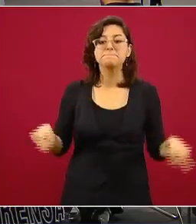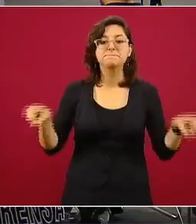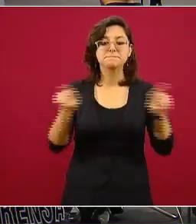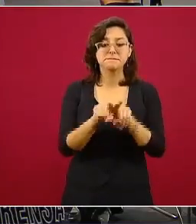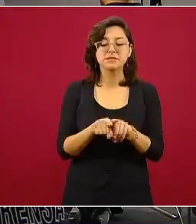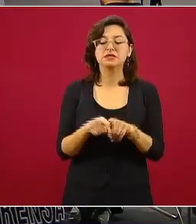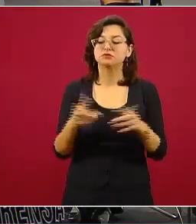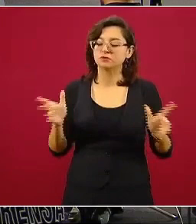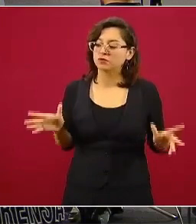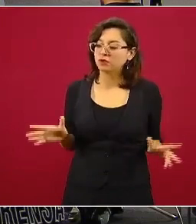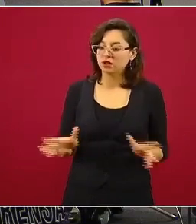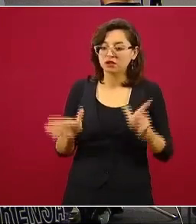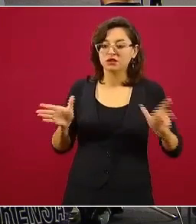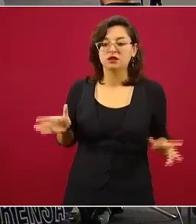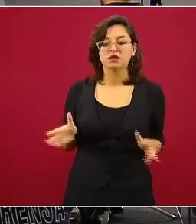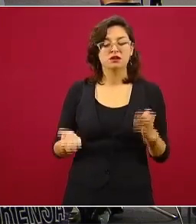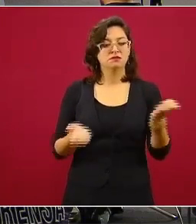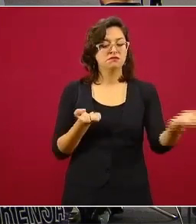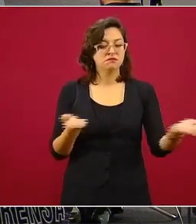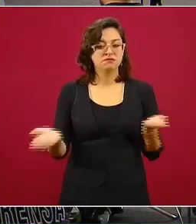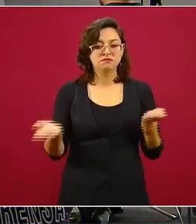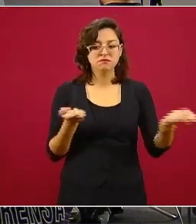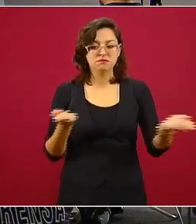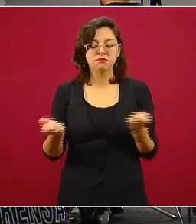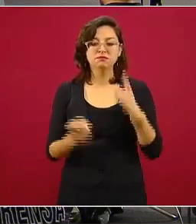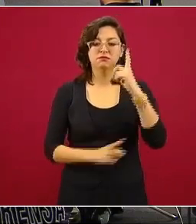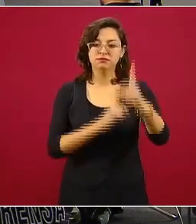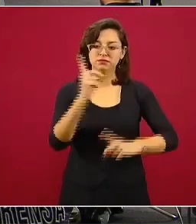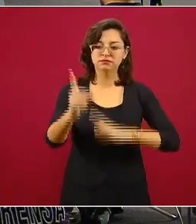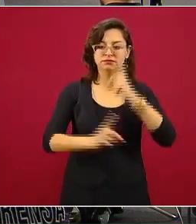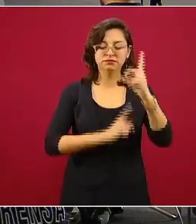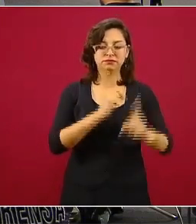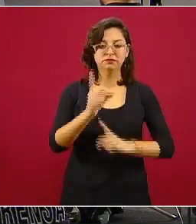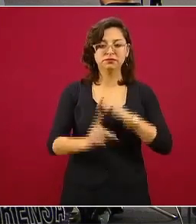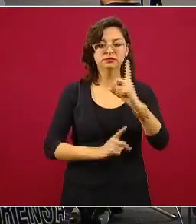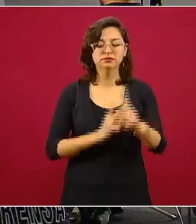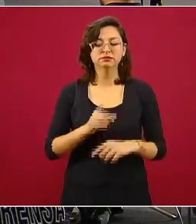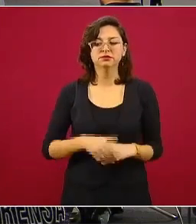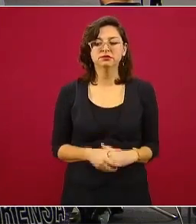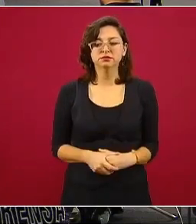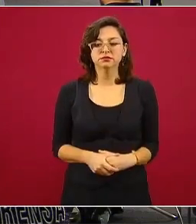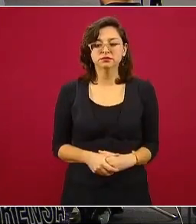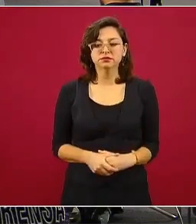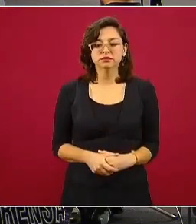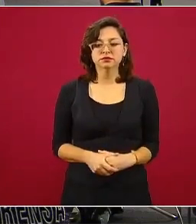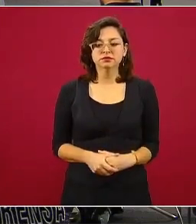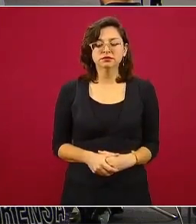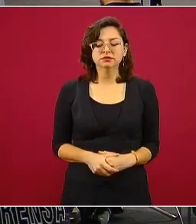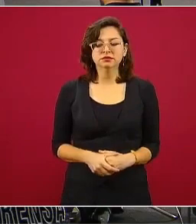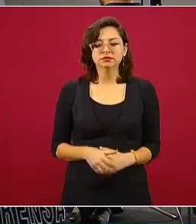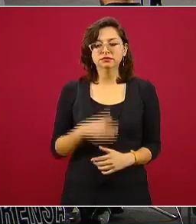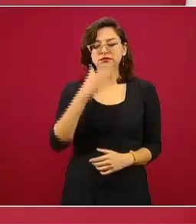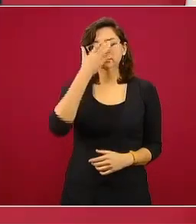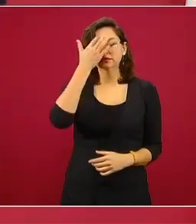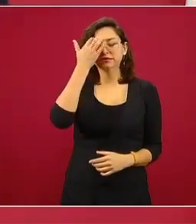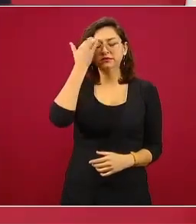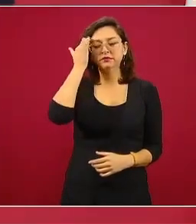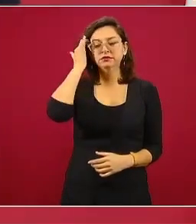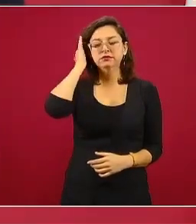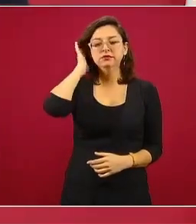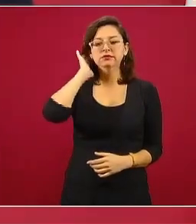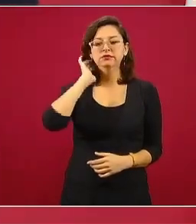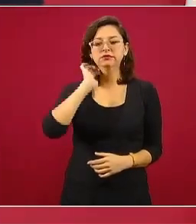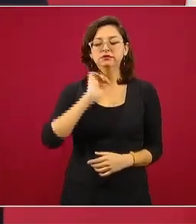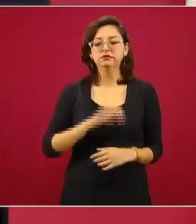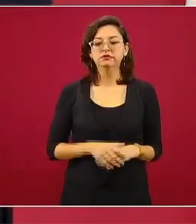al ejercicio físico y a las prácticas del deporte. Por ejemplo, nos está dejando